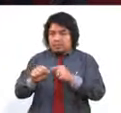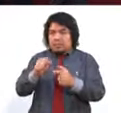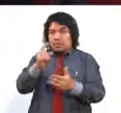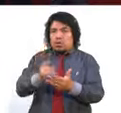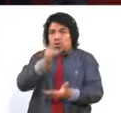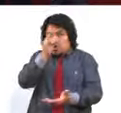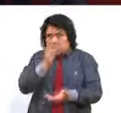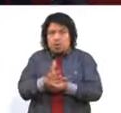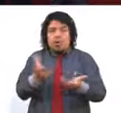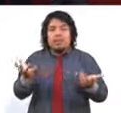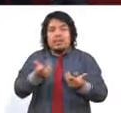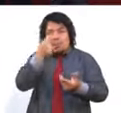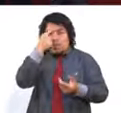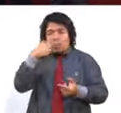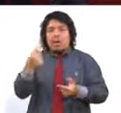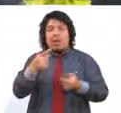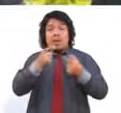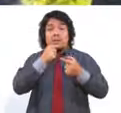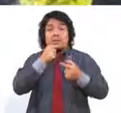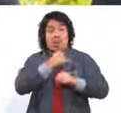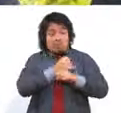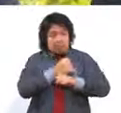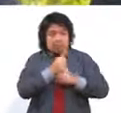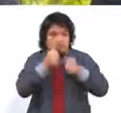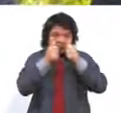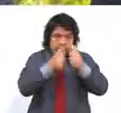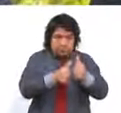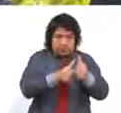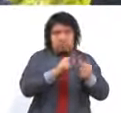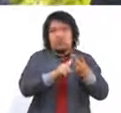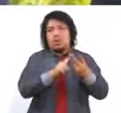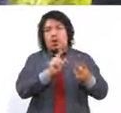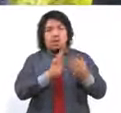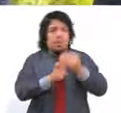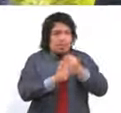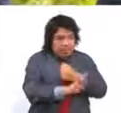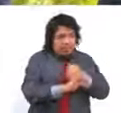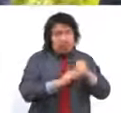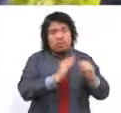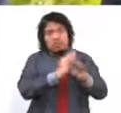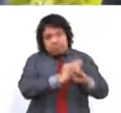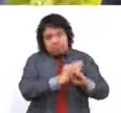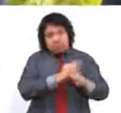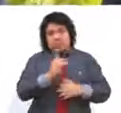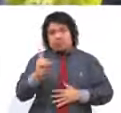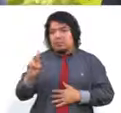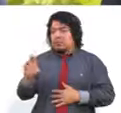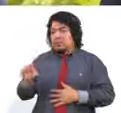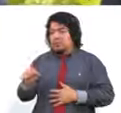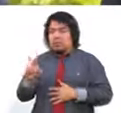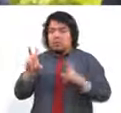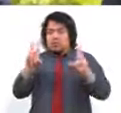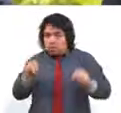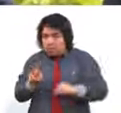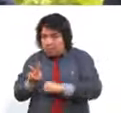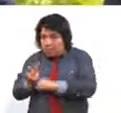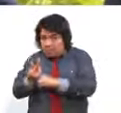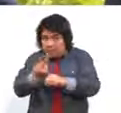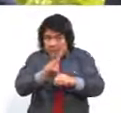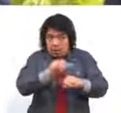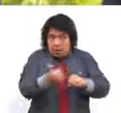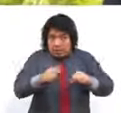el apoyo a operación policial, sea de investigación o sea prevención. estos drones no monitorean ningún otro